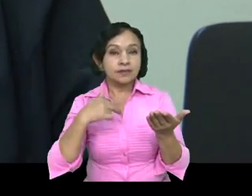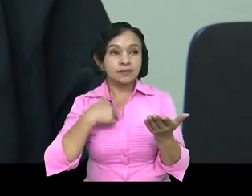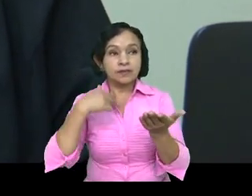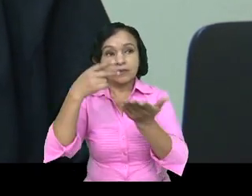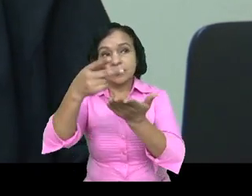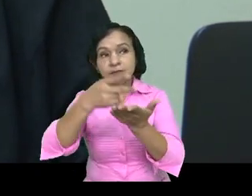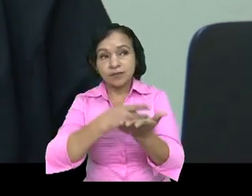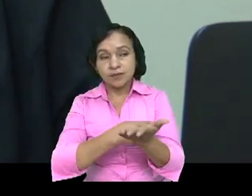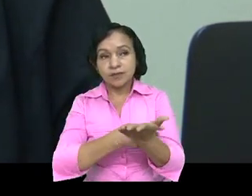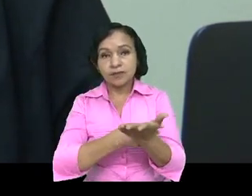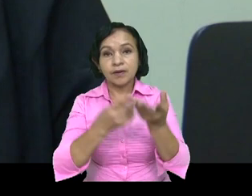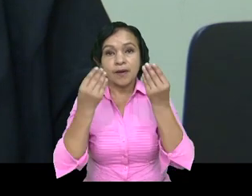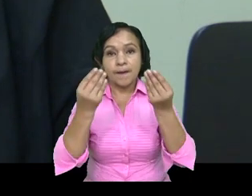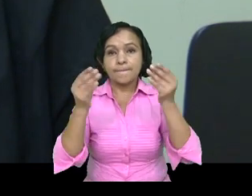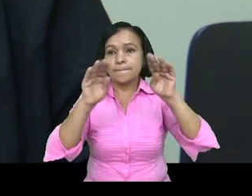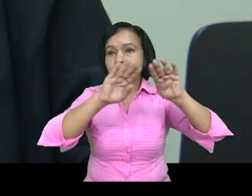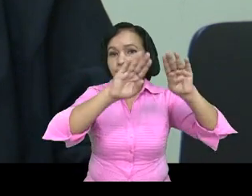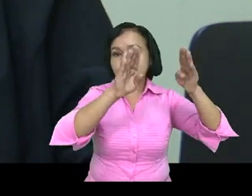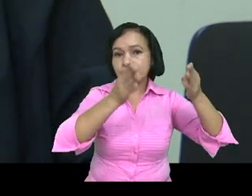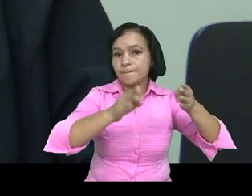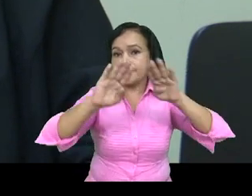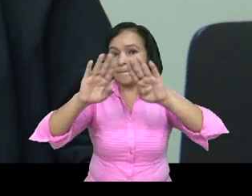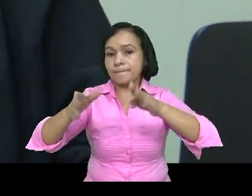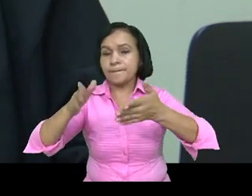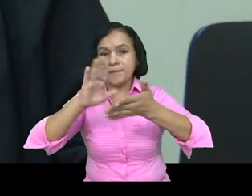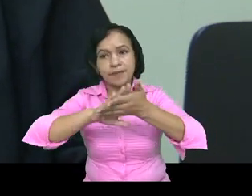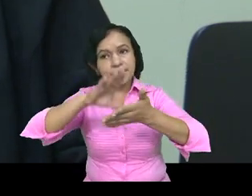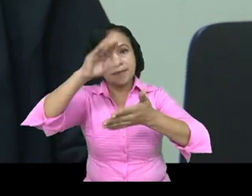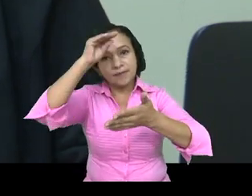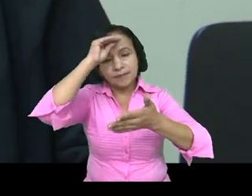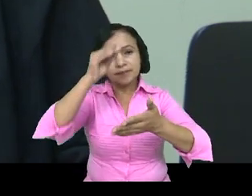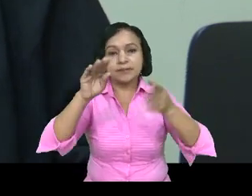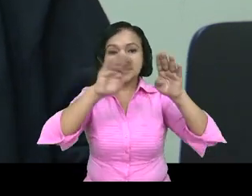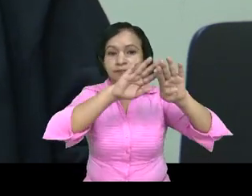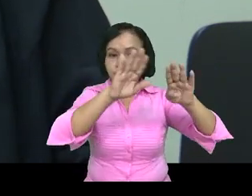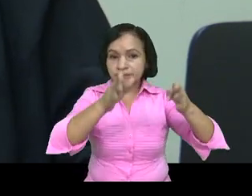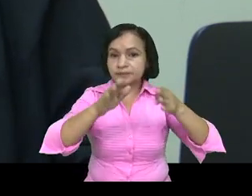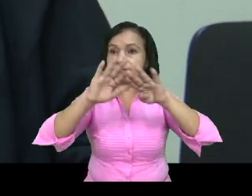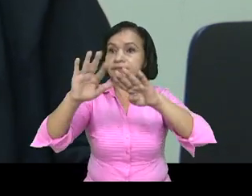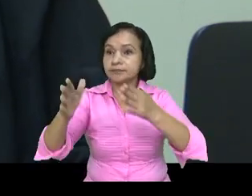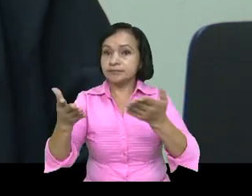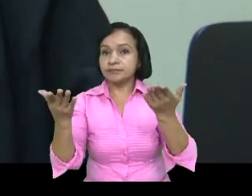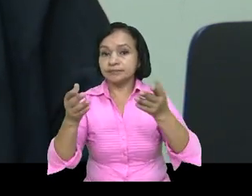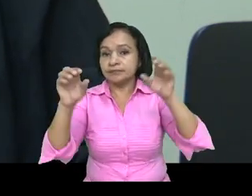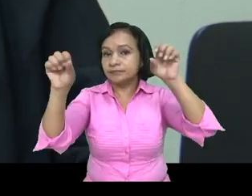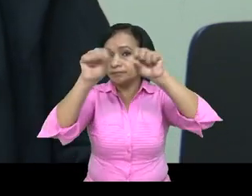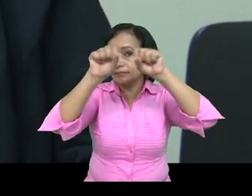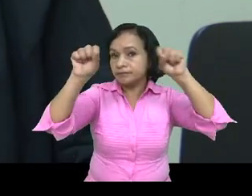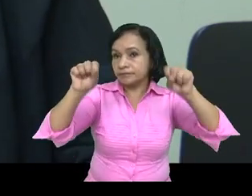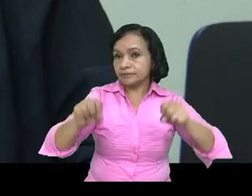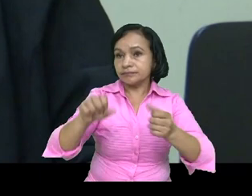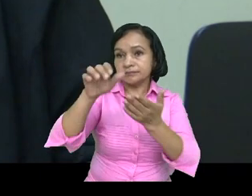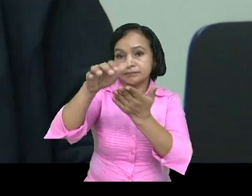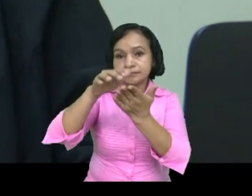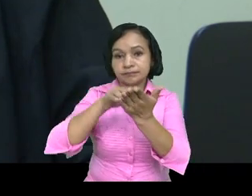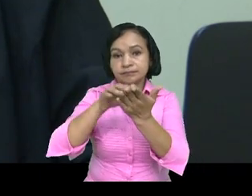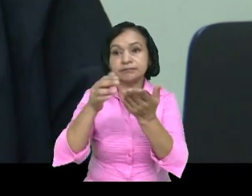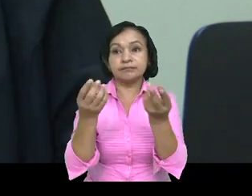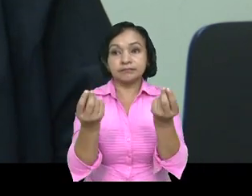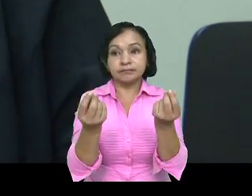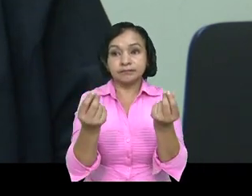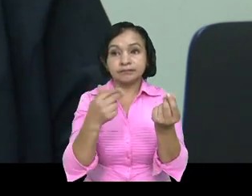proyecto hay muchas mujeres ya capacitadas, hay muchas mujeres capacitadas en talleres contables, en